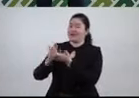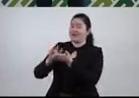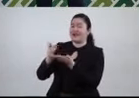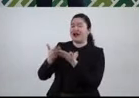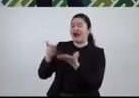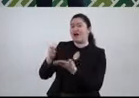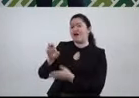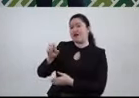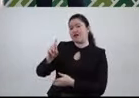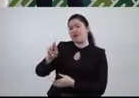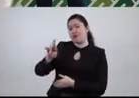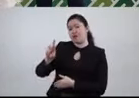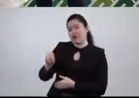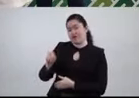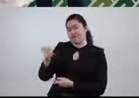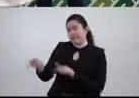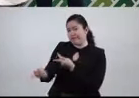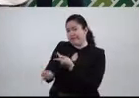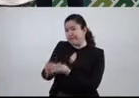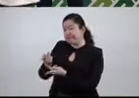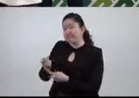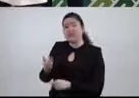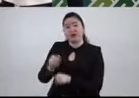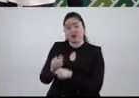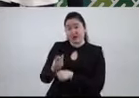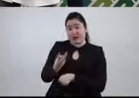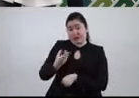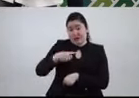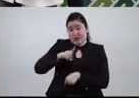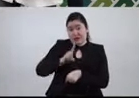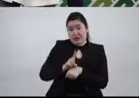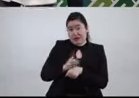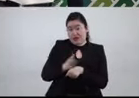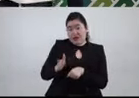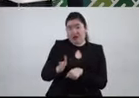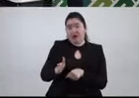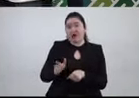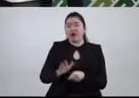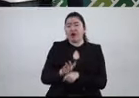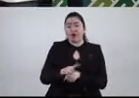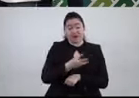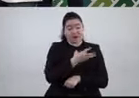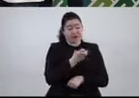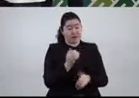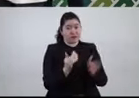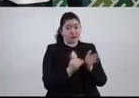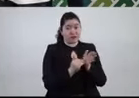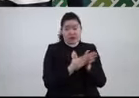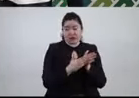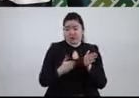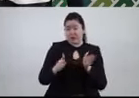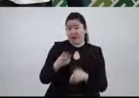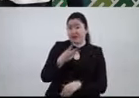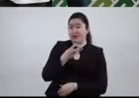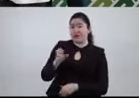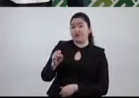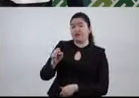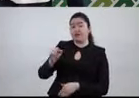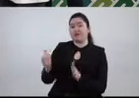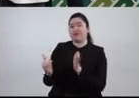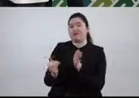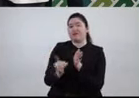Clark, ¿por qué en tan solo 3 días pasó de cerca de 300,000 a 360,000